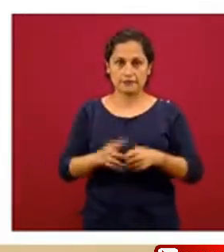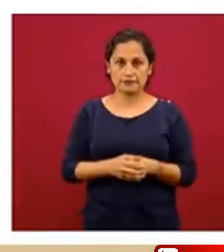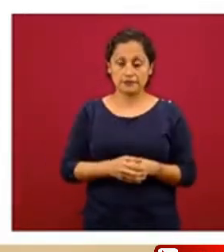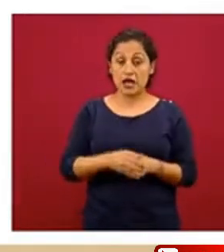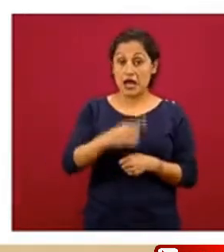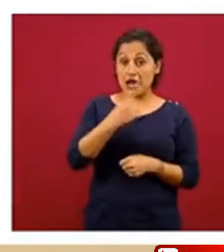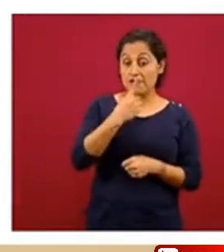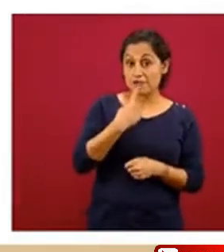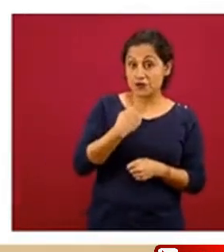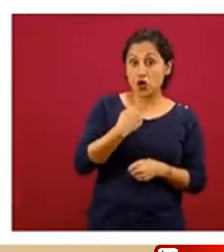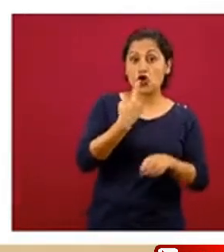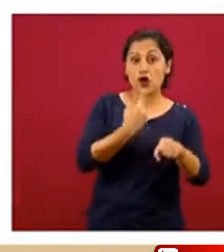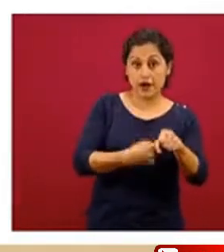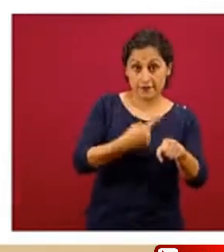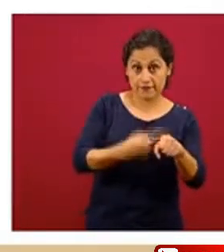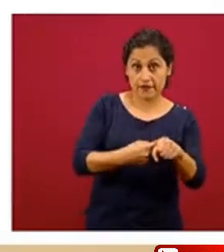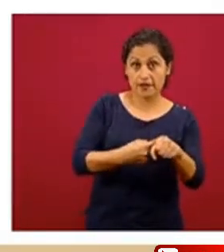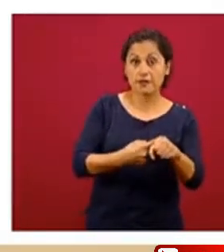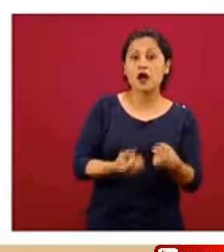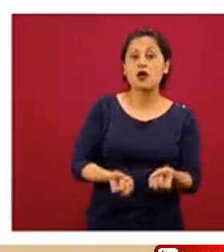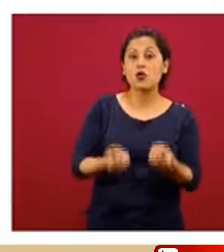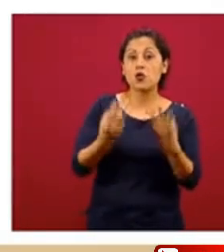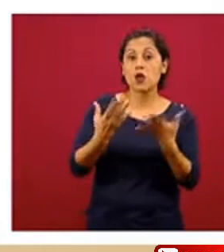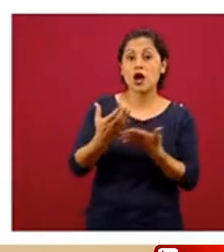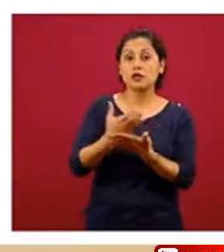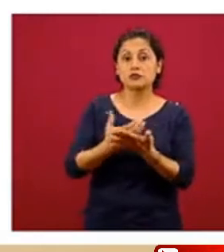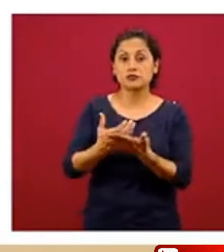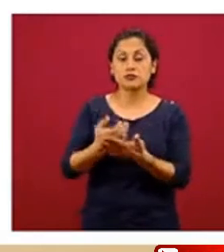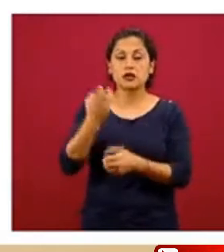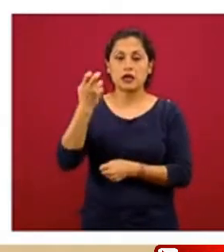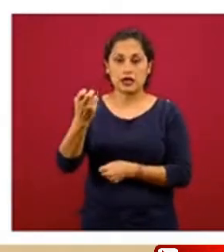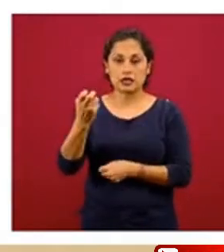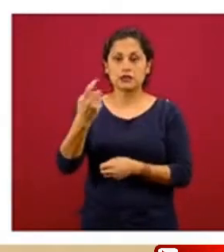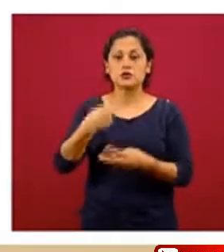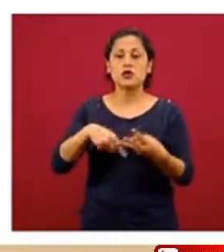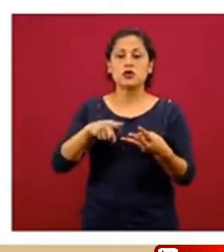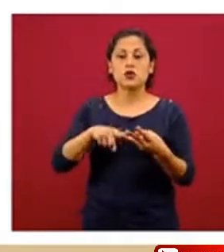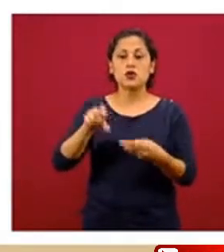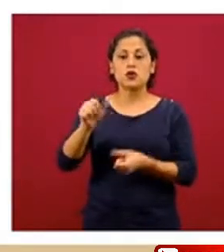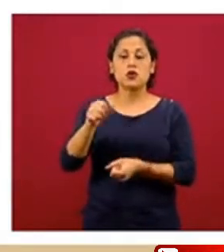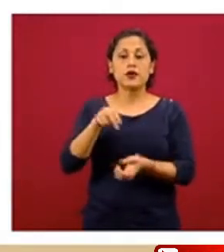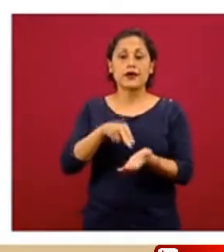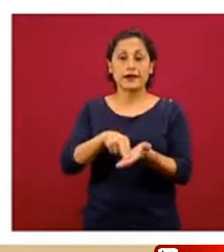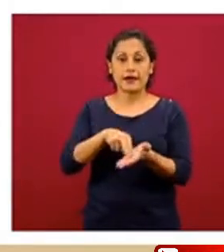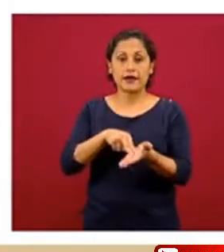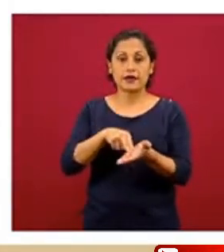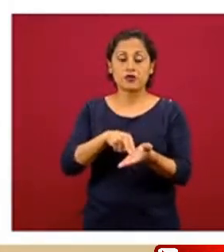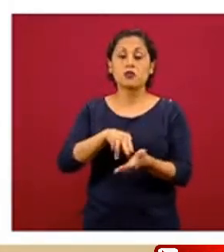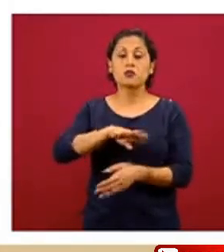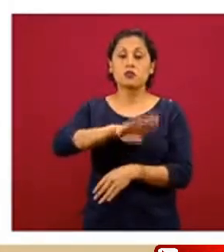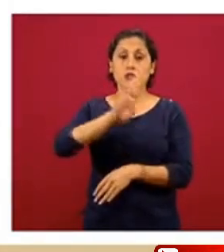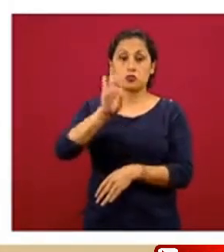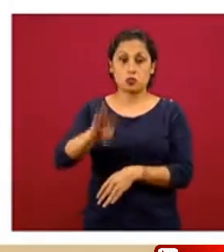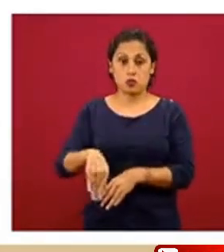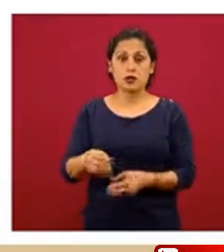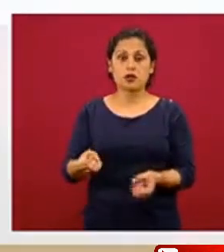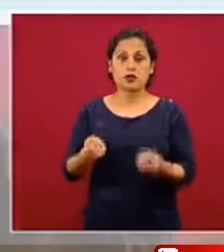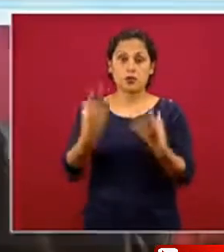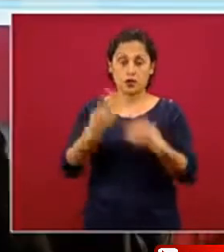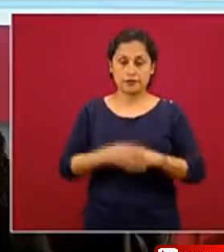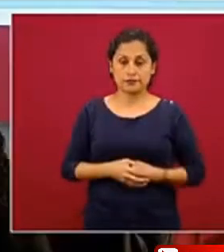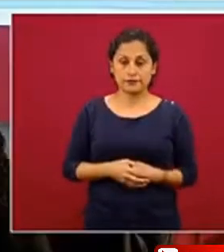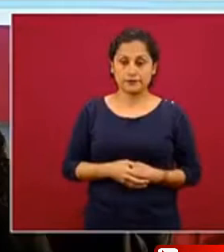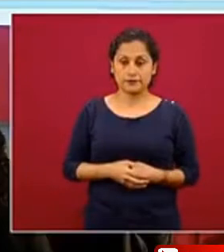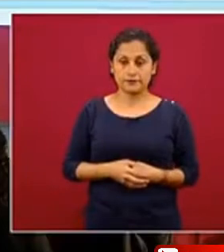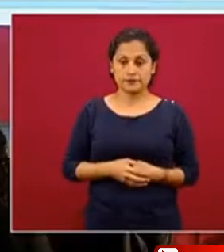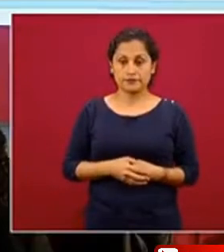estos se han recuperado. Y lamentablemente han ocurrido esta cantidad de muertes. Muertes, recuperados,